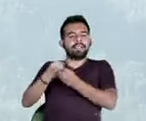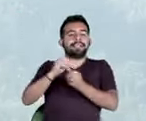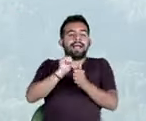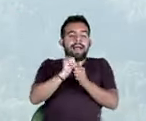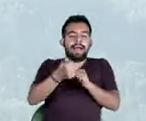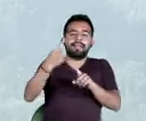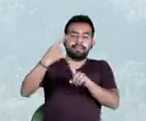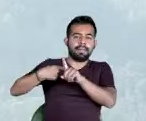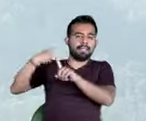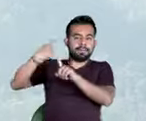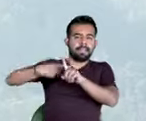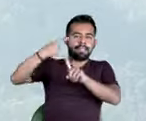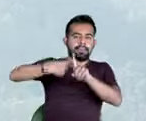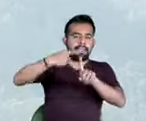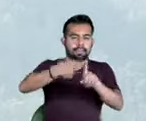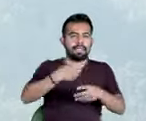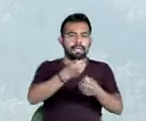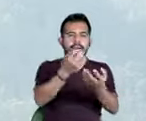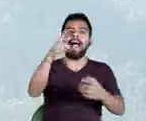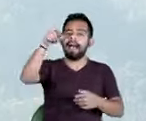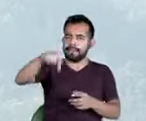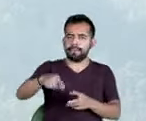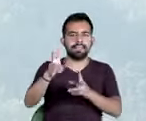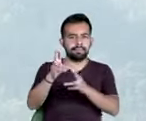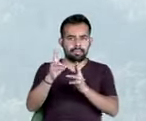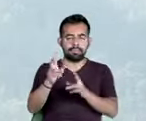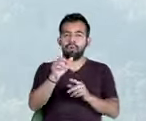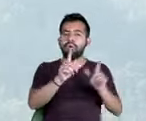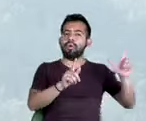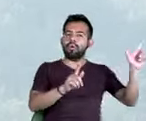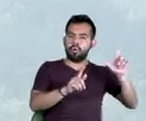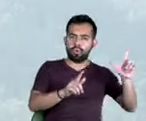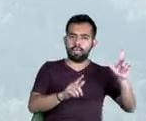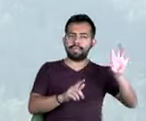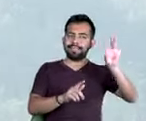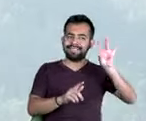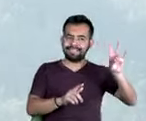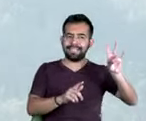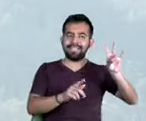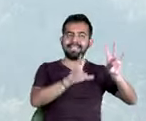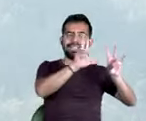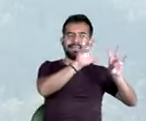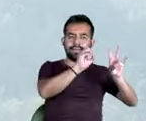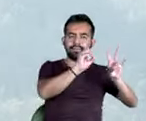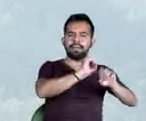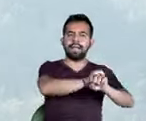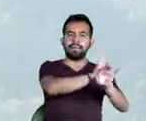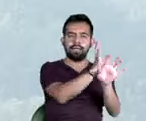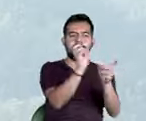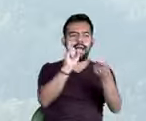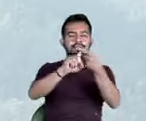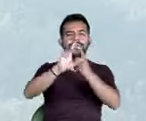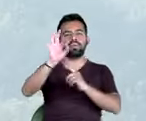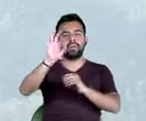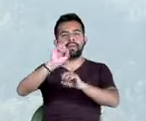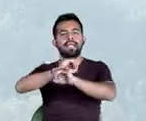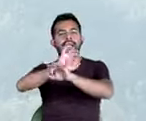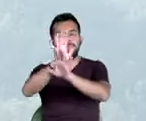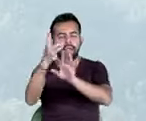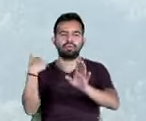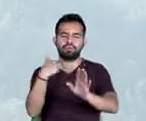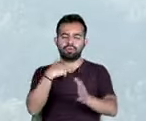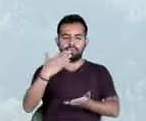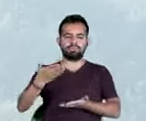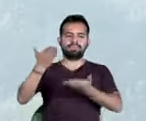mismo, en el IACO, todos los días de lunes, desde las 7:30 de la mañana a las 9 de la mañana. Se les presentará